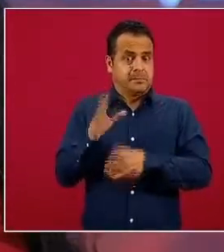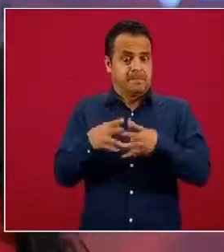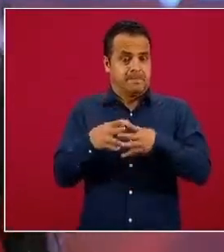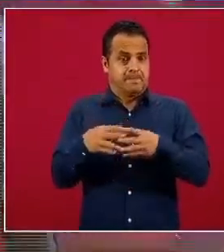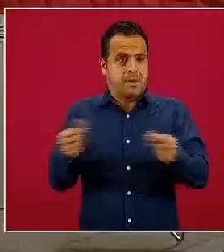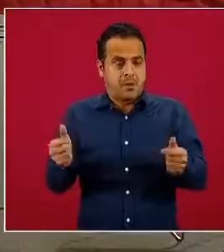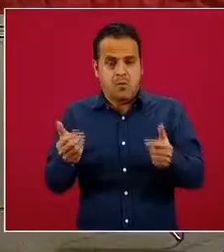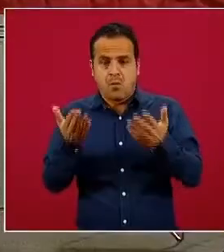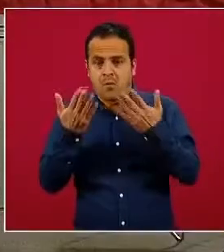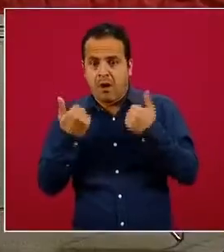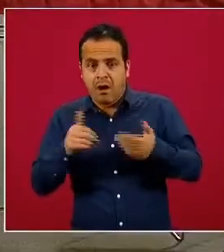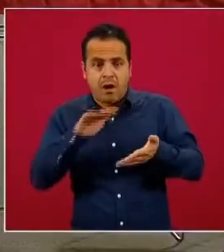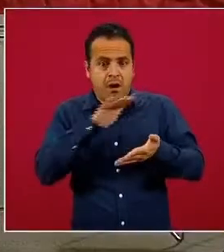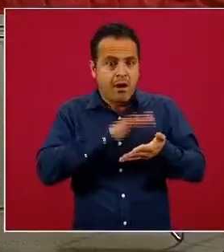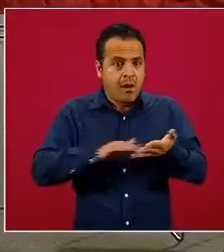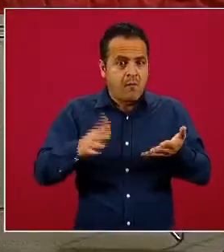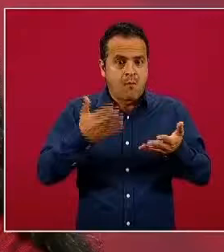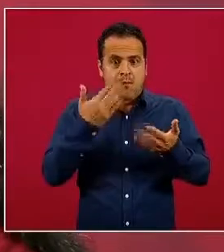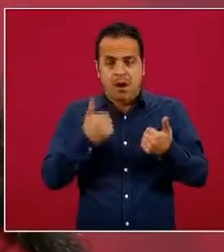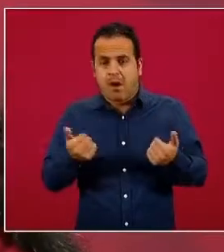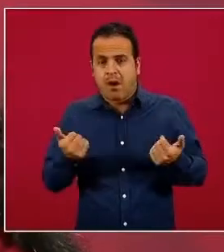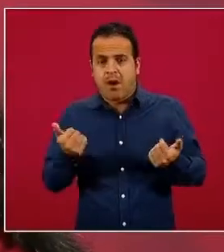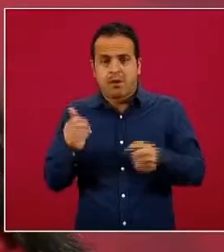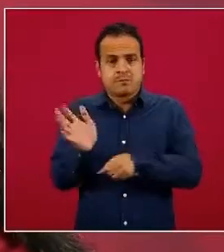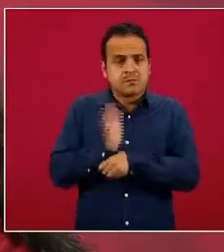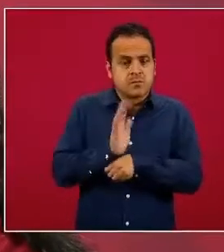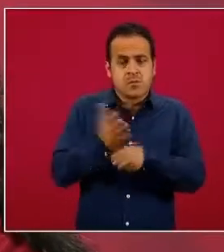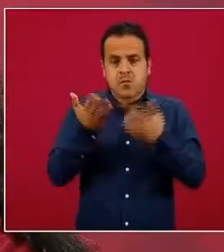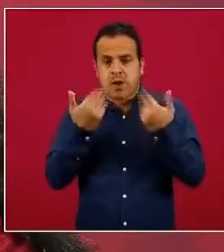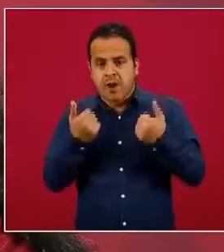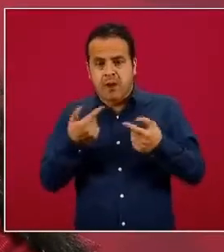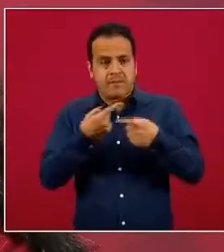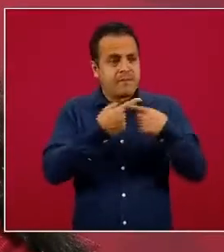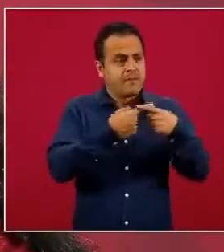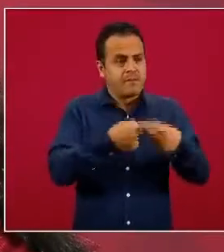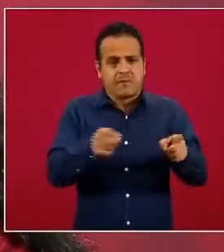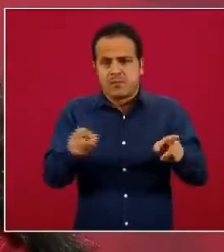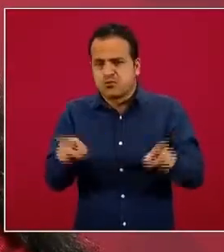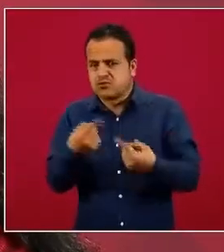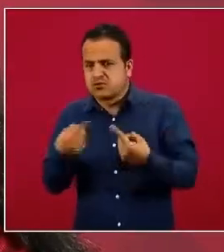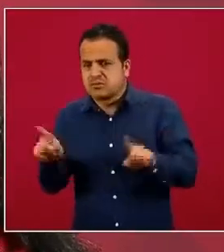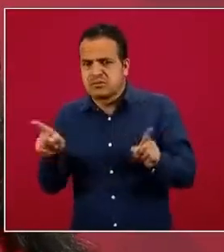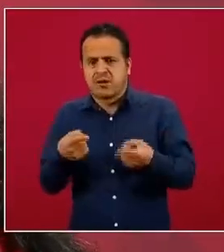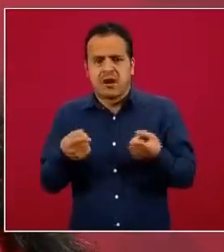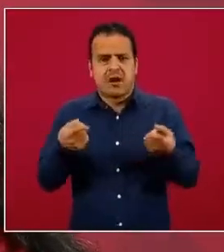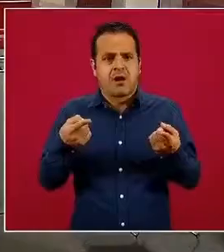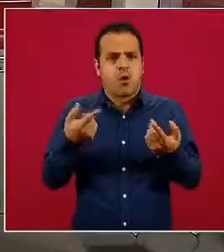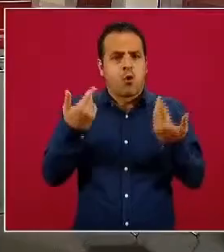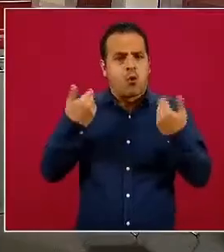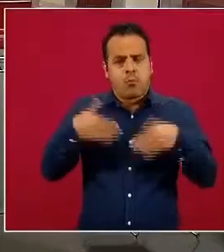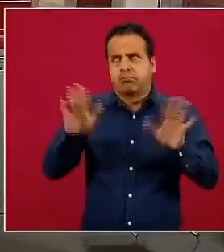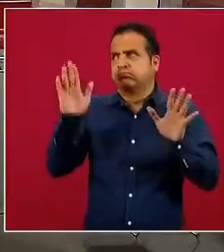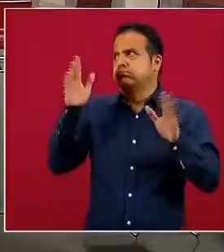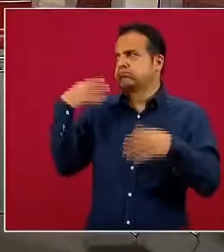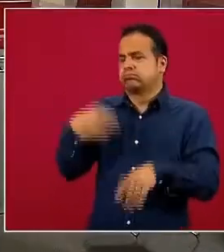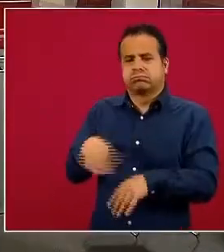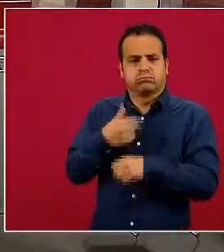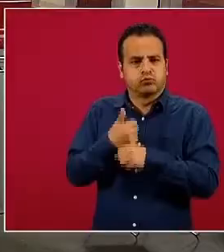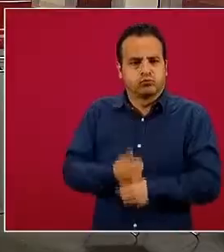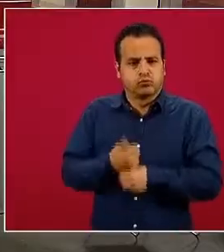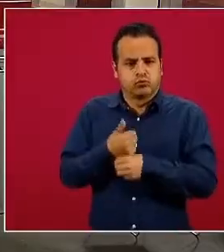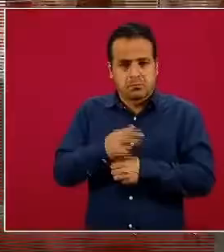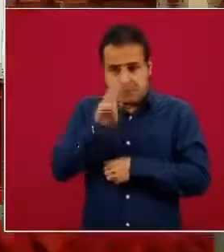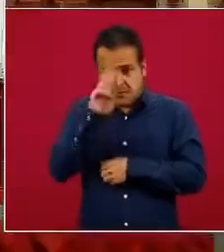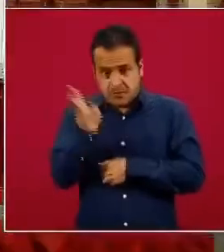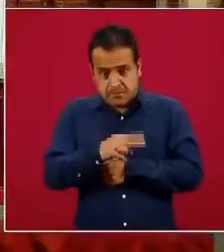sin música, sin cine, sin las distintas manifestaciones artísticas, pero no podemos poner